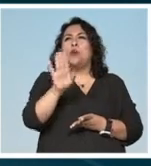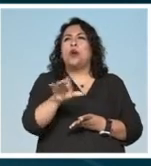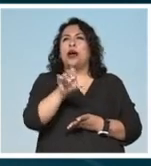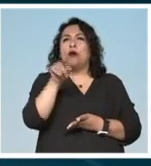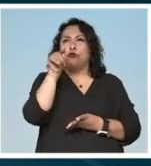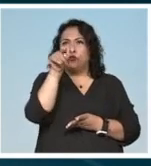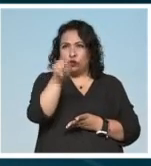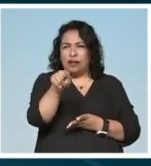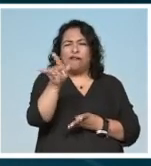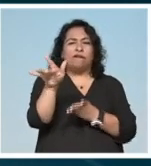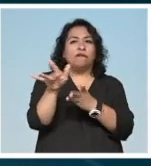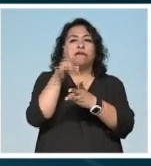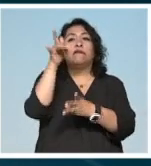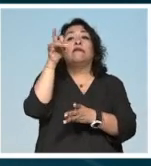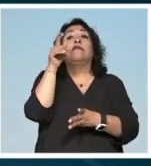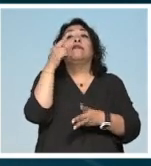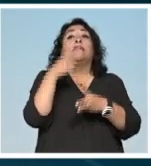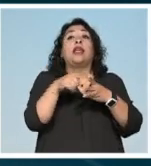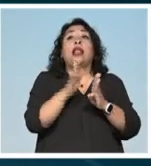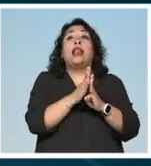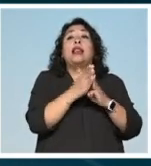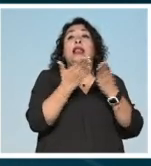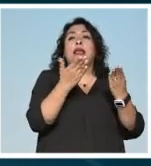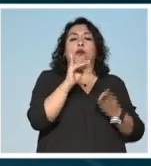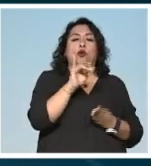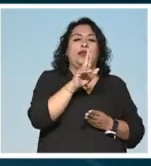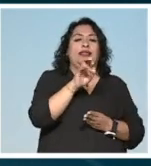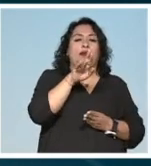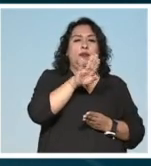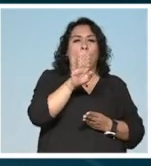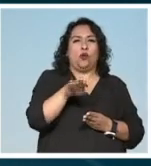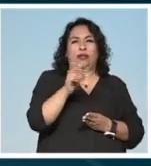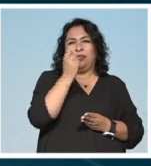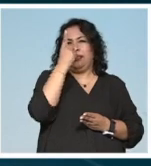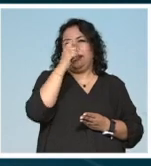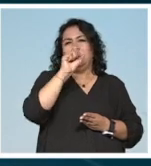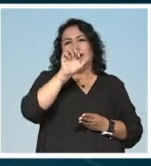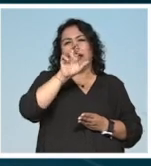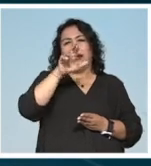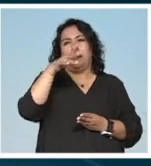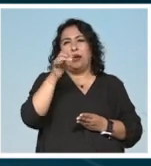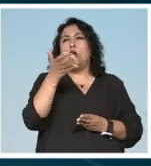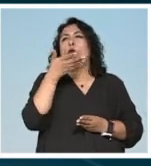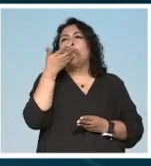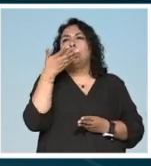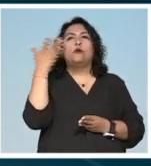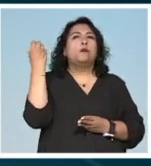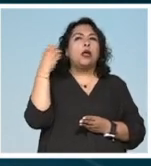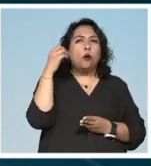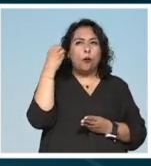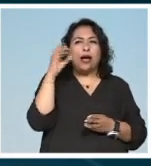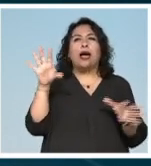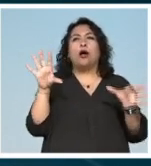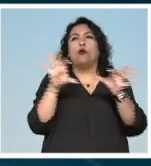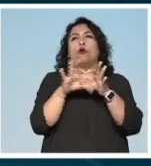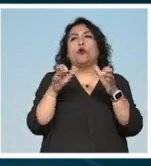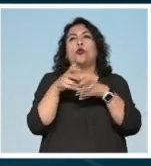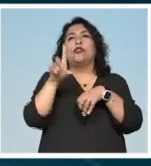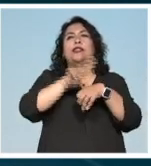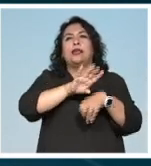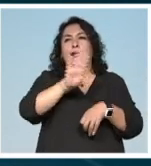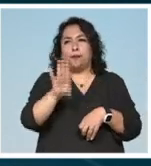usted, inspirada a la vez en el libro Intermitencias de la Muerte de José Saramago y en las tradiciones oaxaqueñas vinculadas con el Día